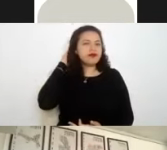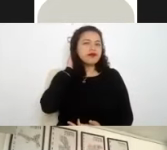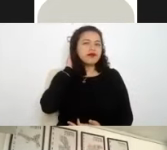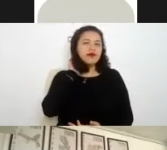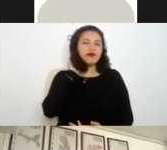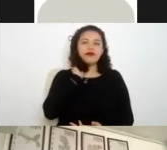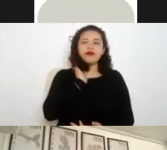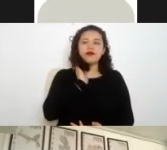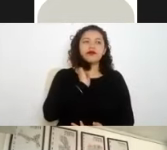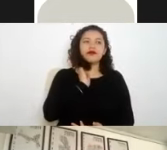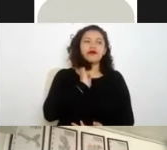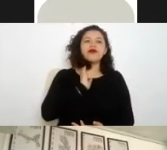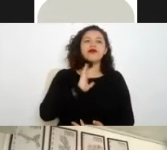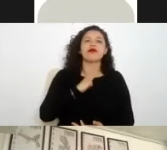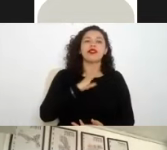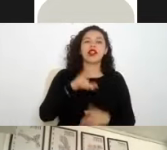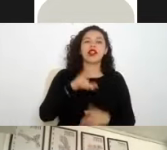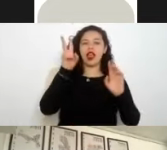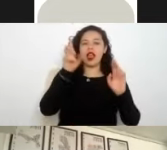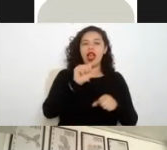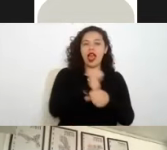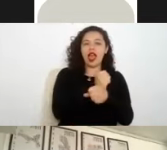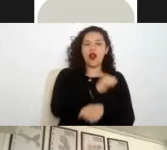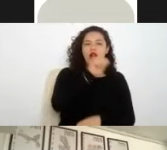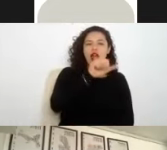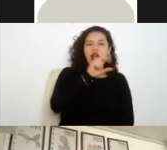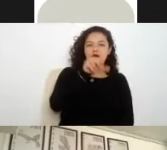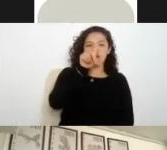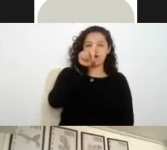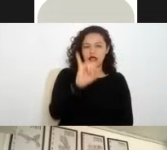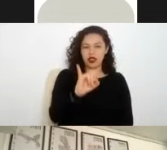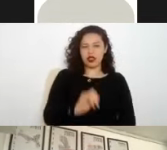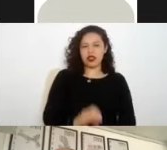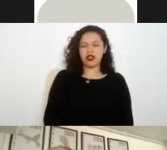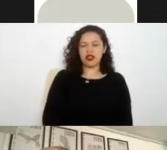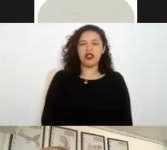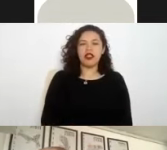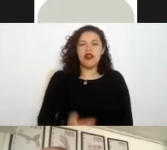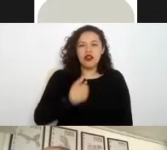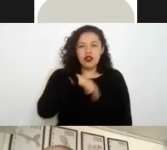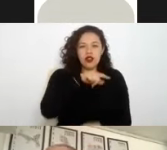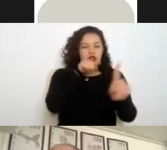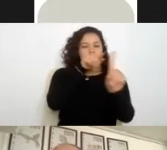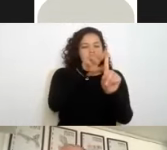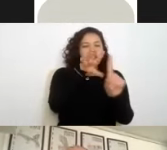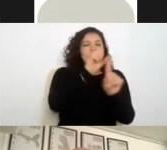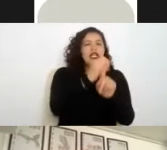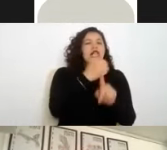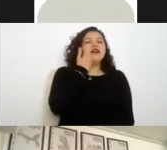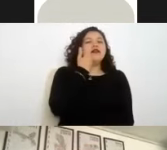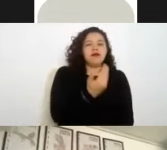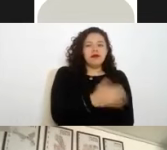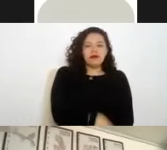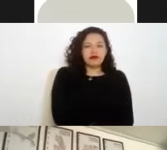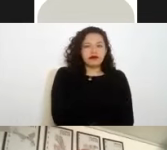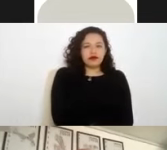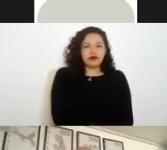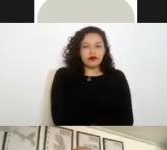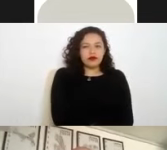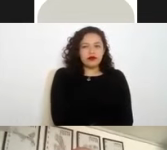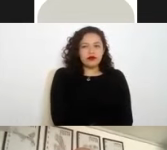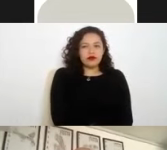un tema con Audi, como les platicaba. Lo que buscamos es buscar ese propósito, que las